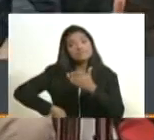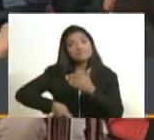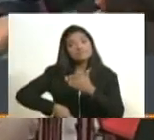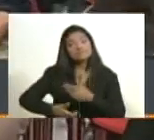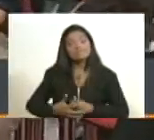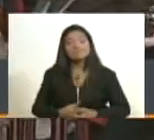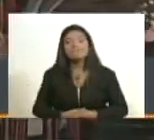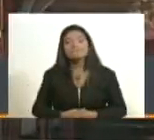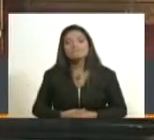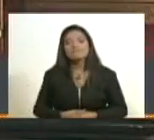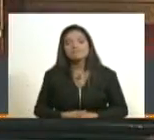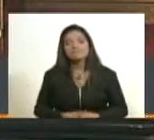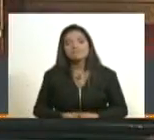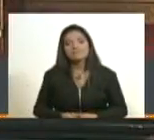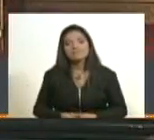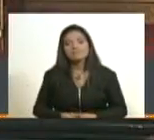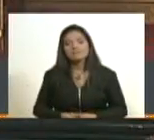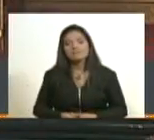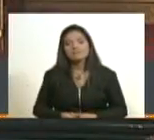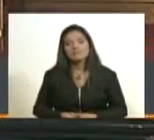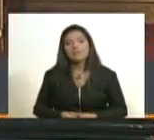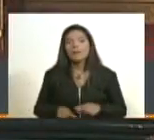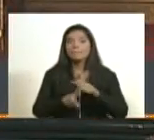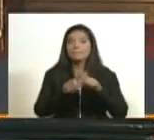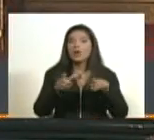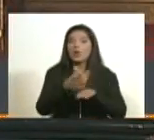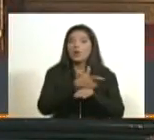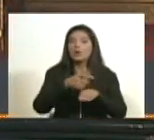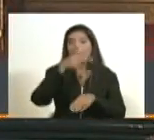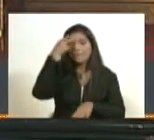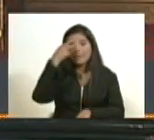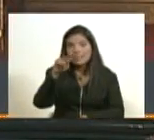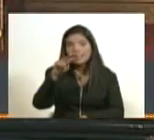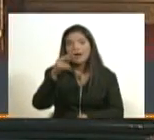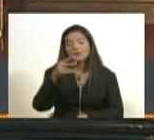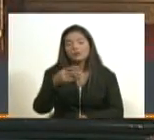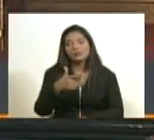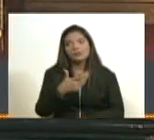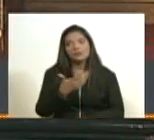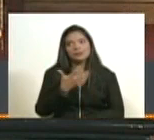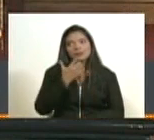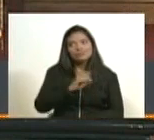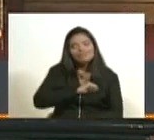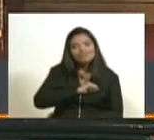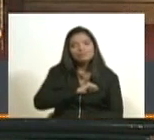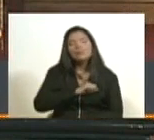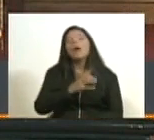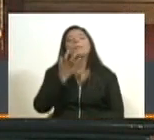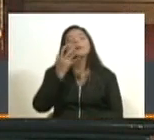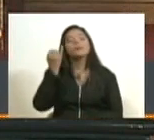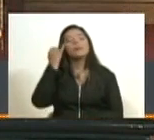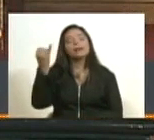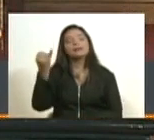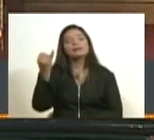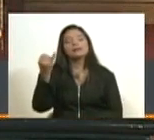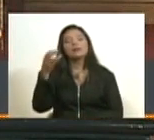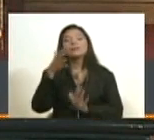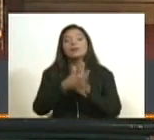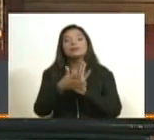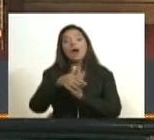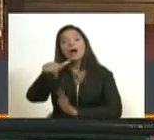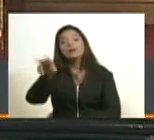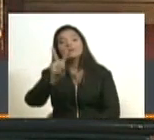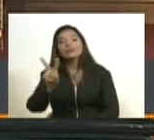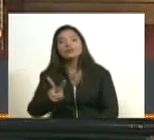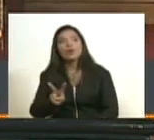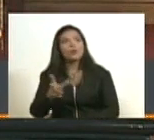Cancún. Eso sí, el gobierno mexicano cometió una cobardía. Imagínense ustedes que eso hubiera sucedido en Venezuela en un